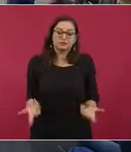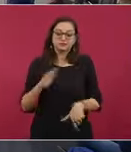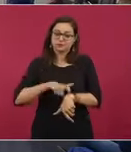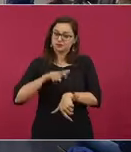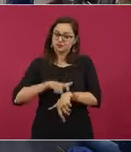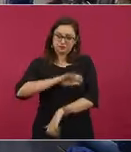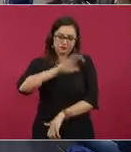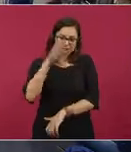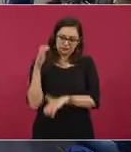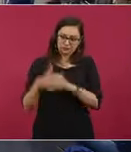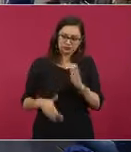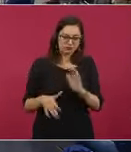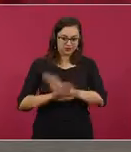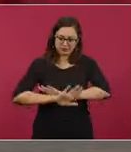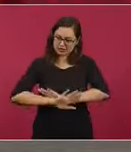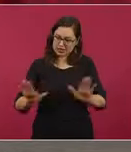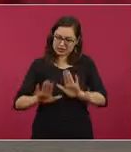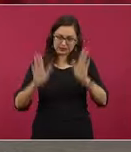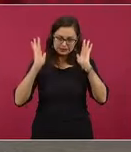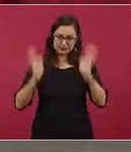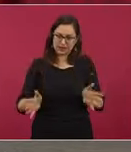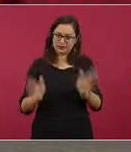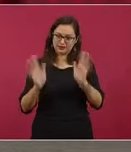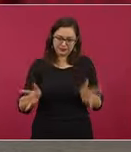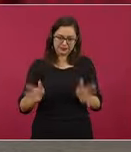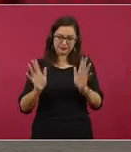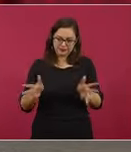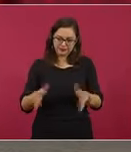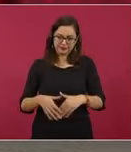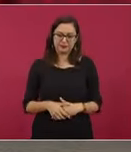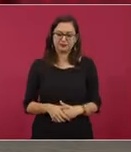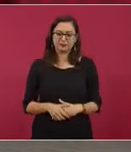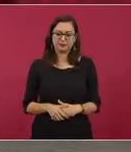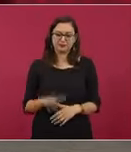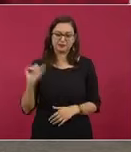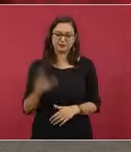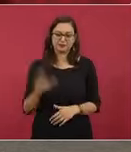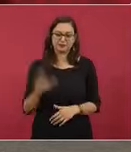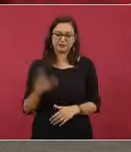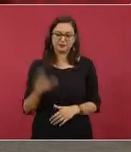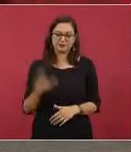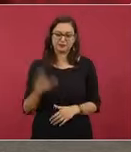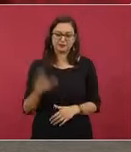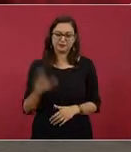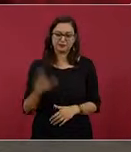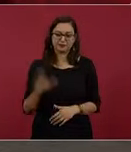nos terminó el tiempo. Ya. Sí. Adiós.